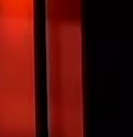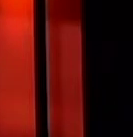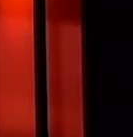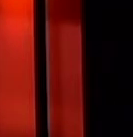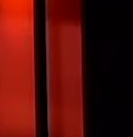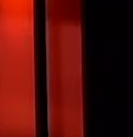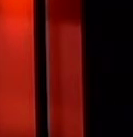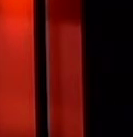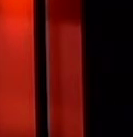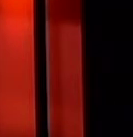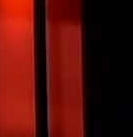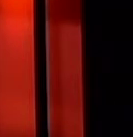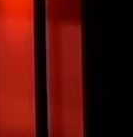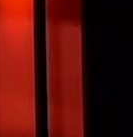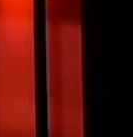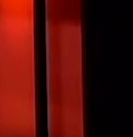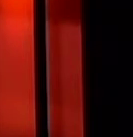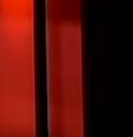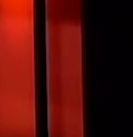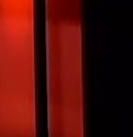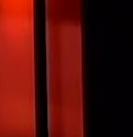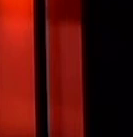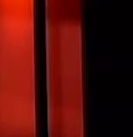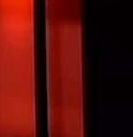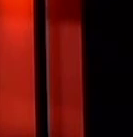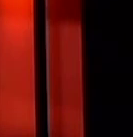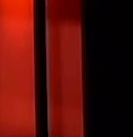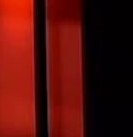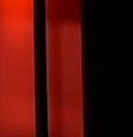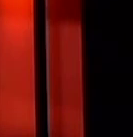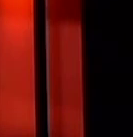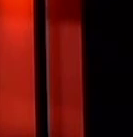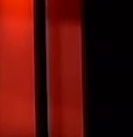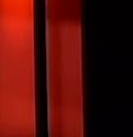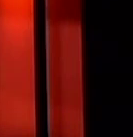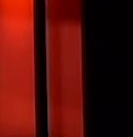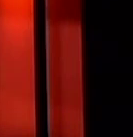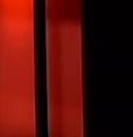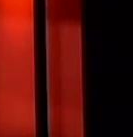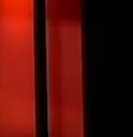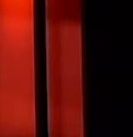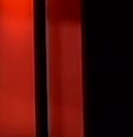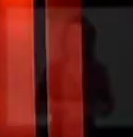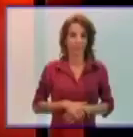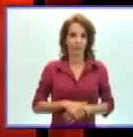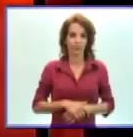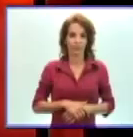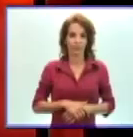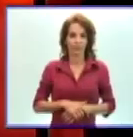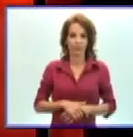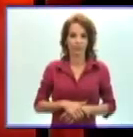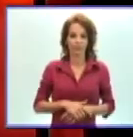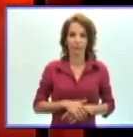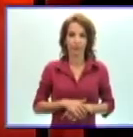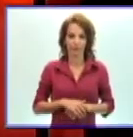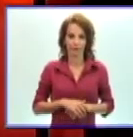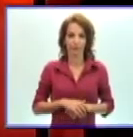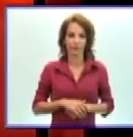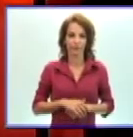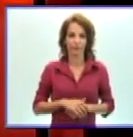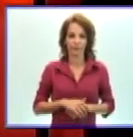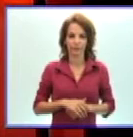Grandes destrozos. Observen, miren el tsunami. Y ese es el hilo conductor de nuestras